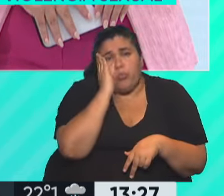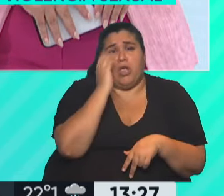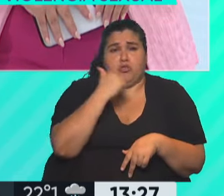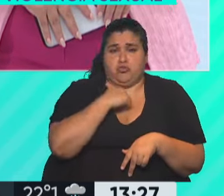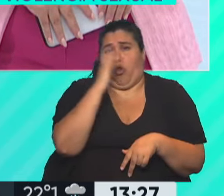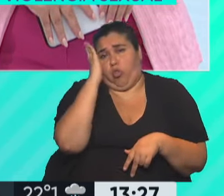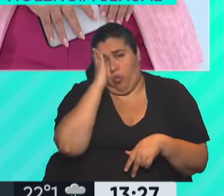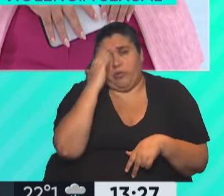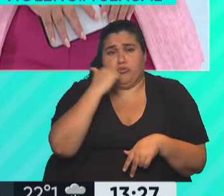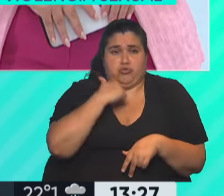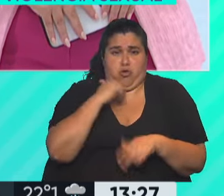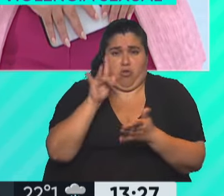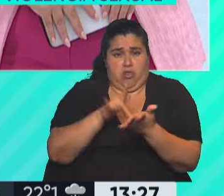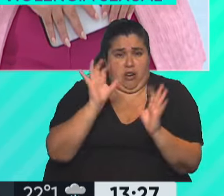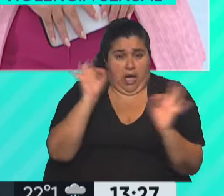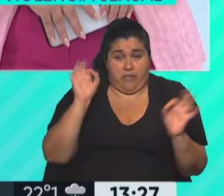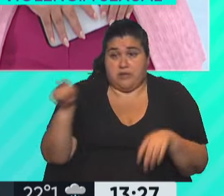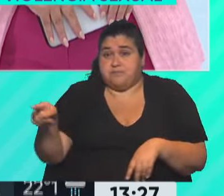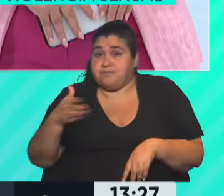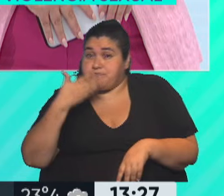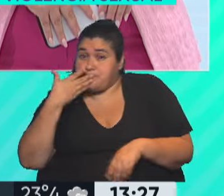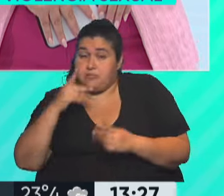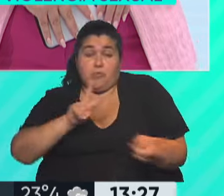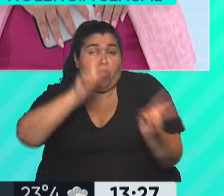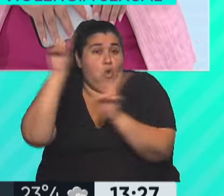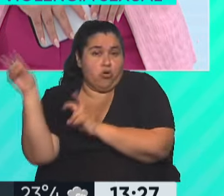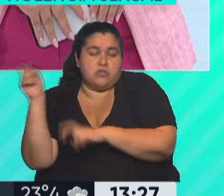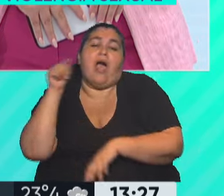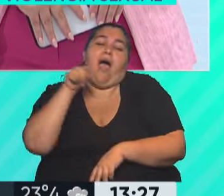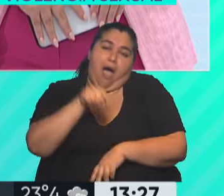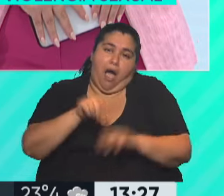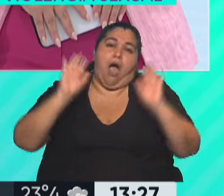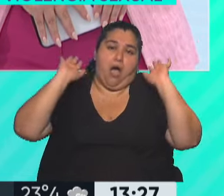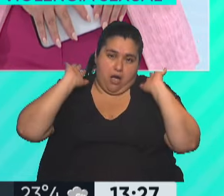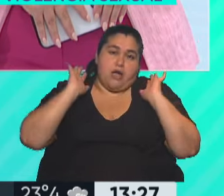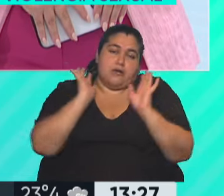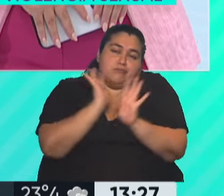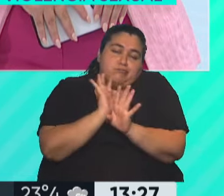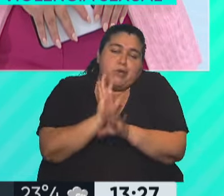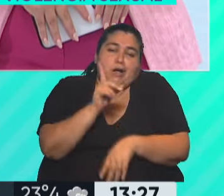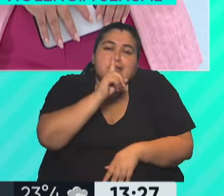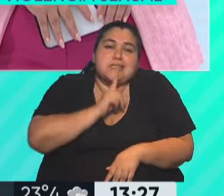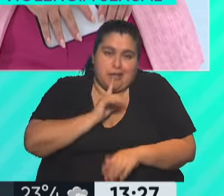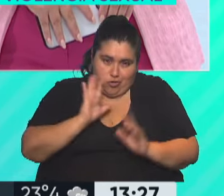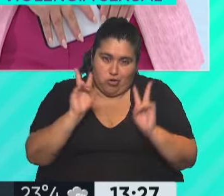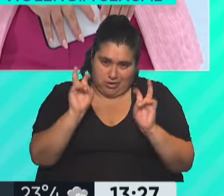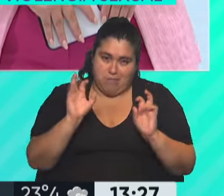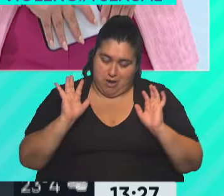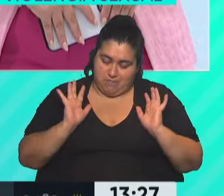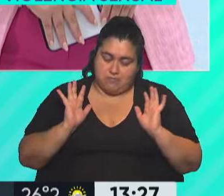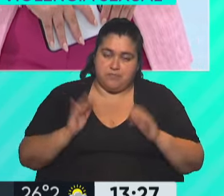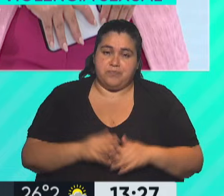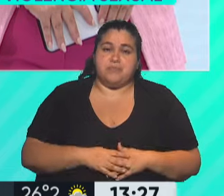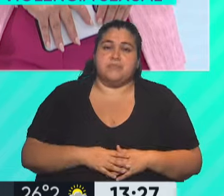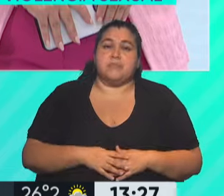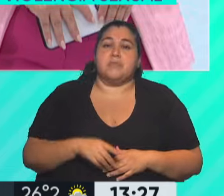si cambia la versión esta, y ya va a ser una cosa poco seria. Nada más. Bueno, las